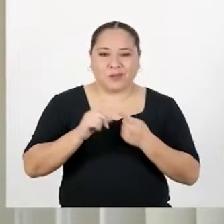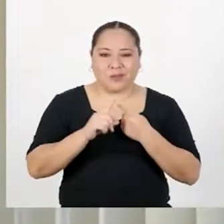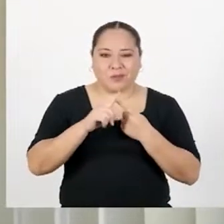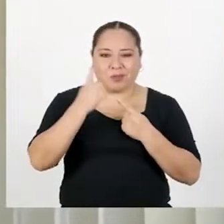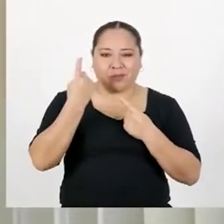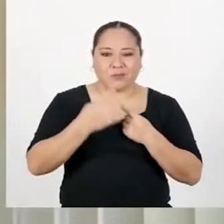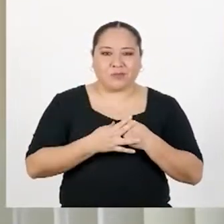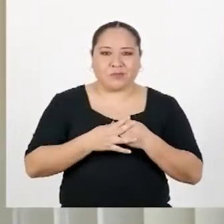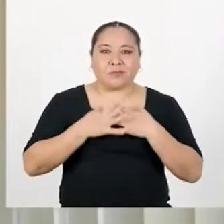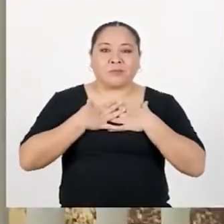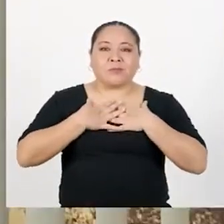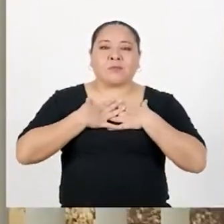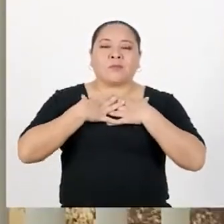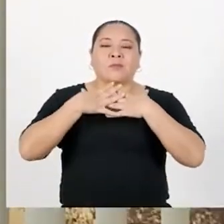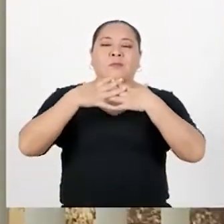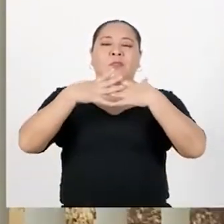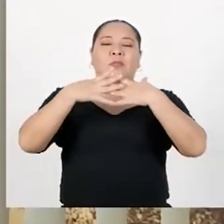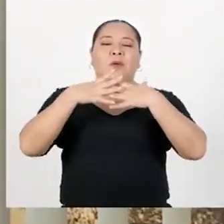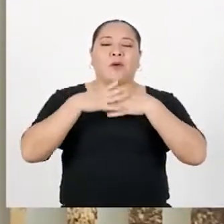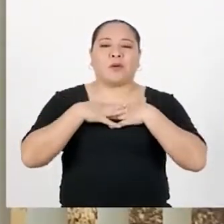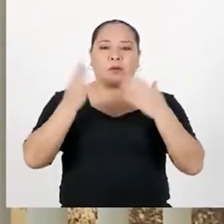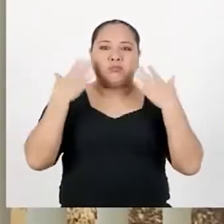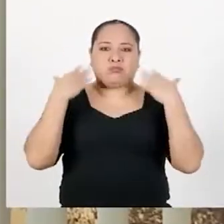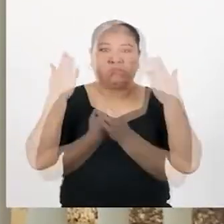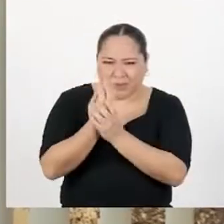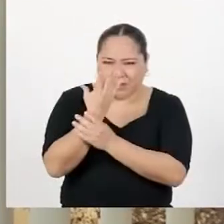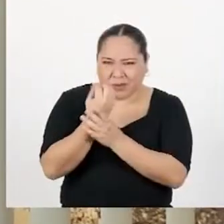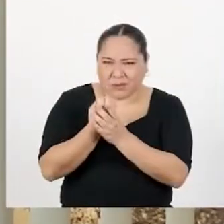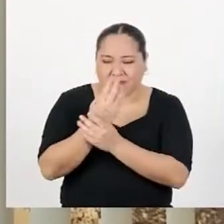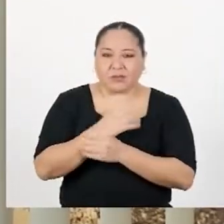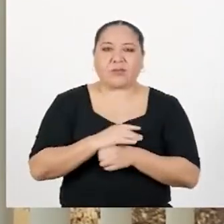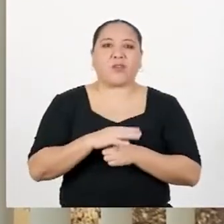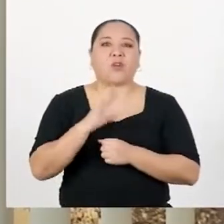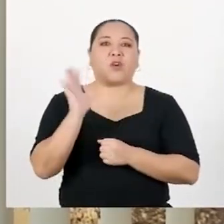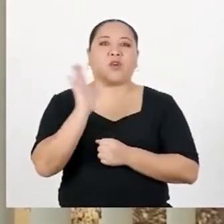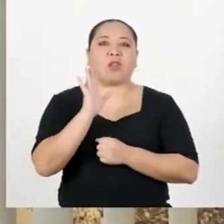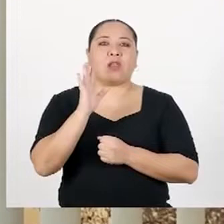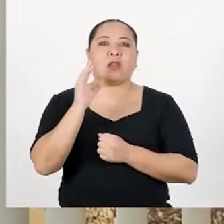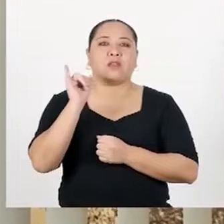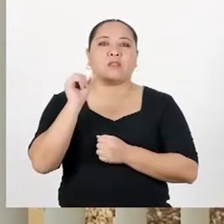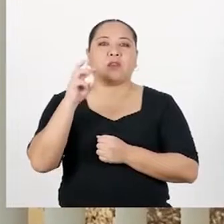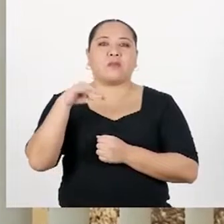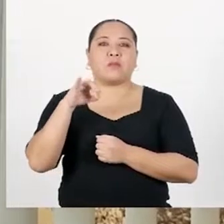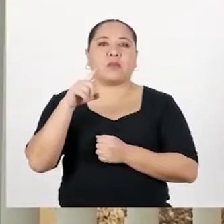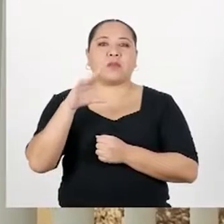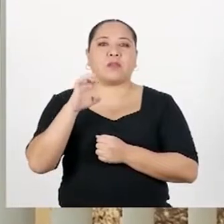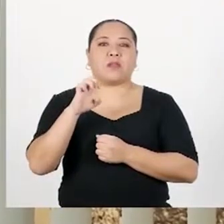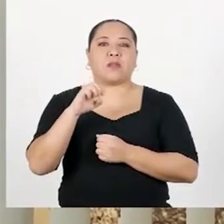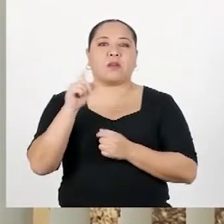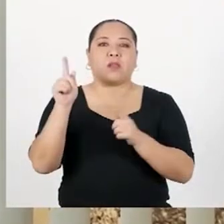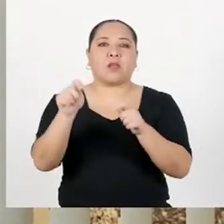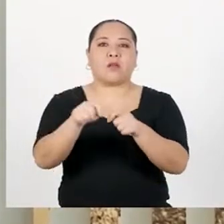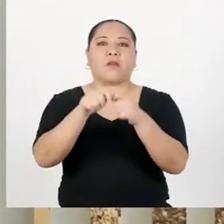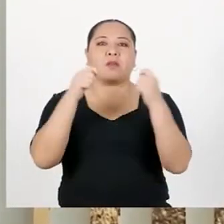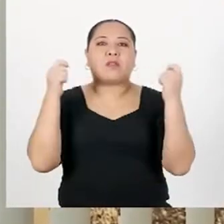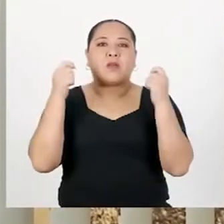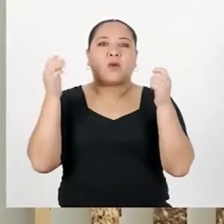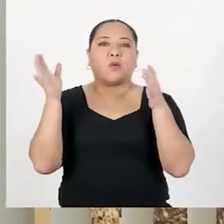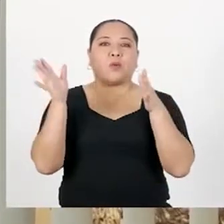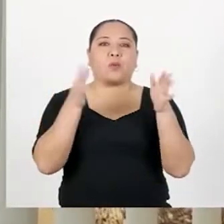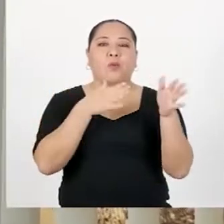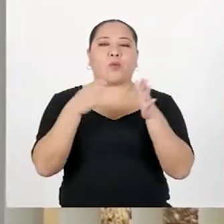Primero voy a tomar aire. ¡Qué calor! Hola, Yamile. Con la ventana